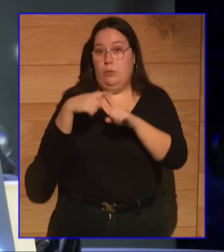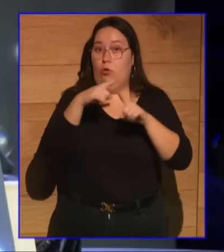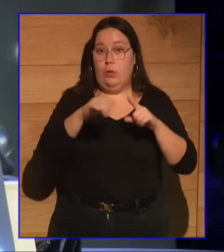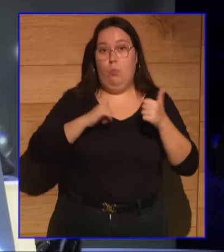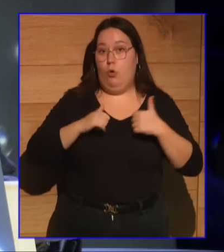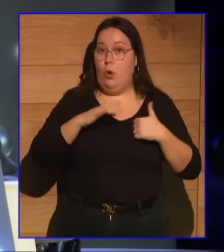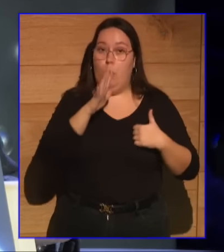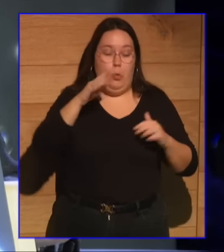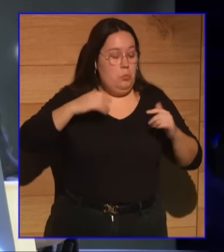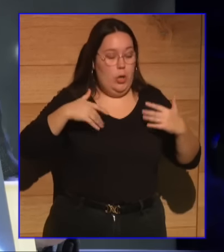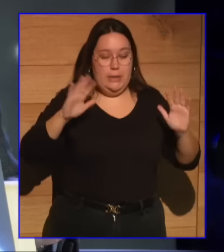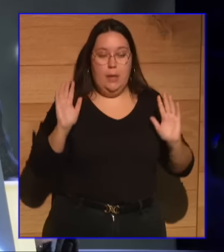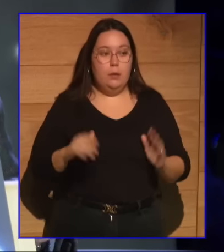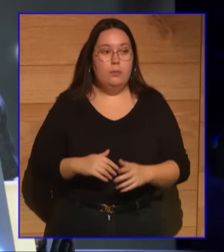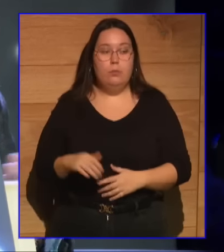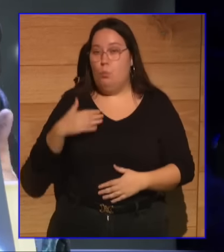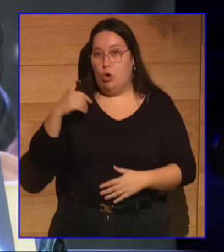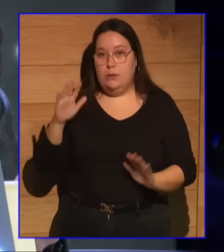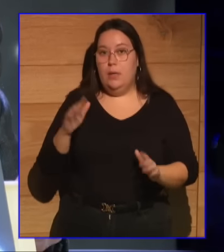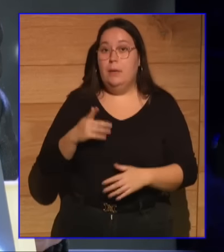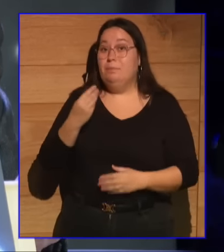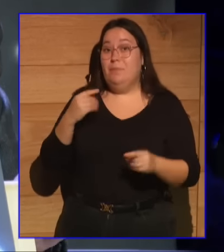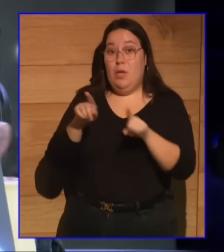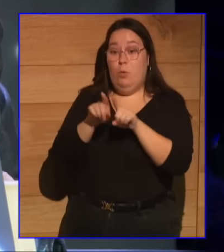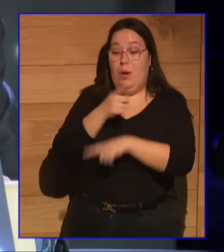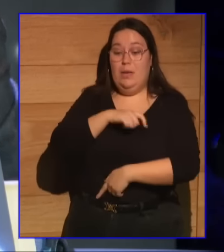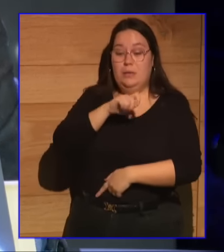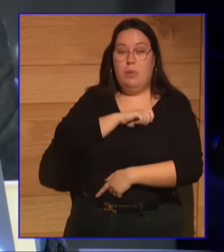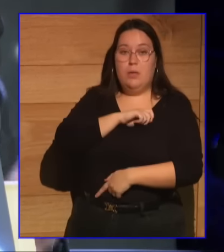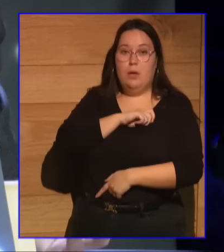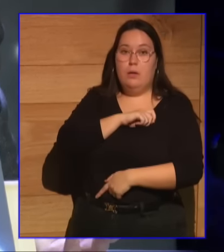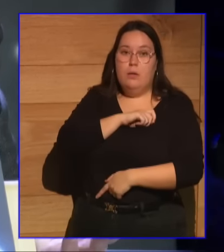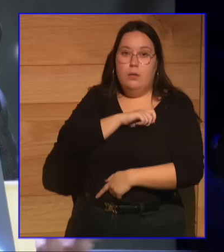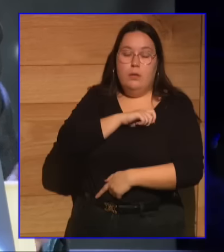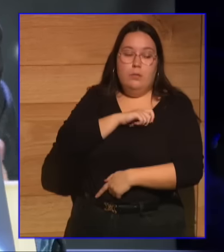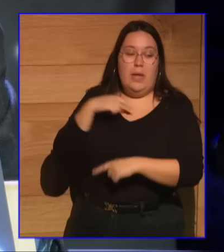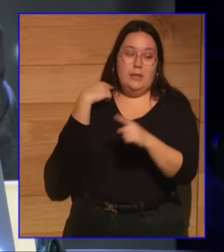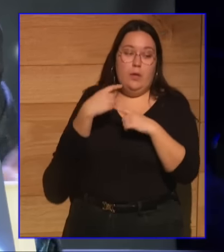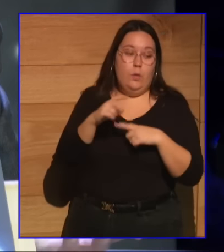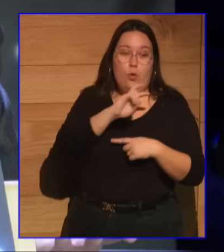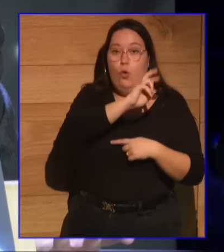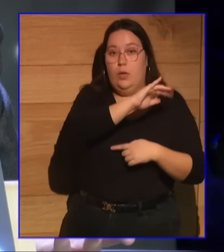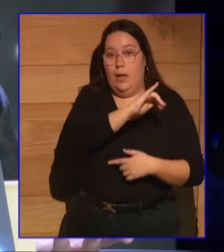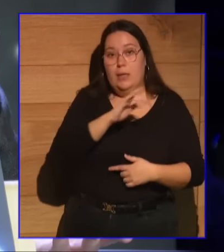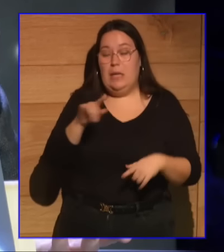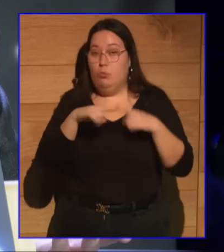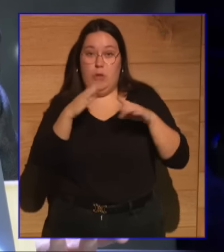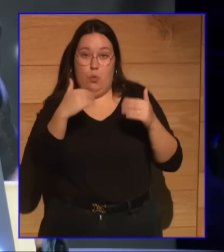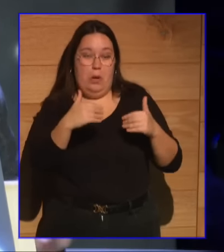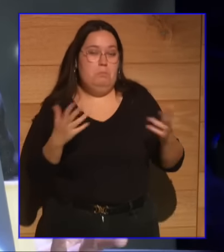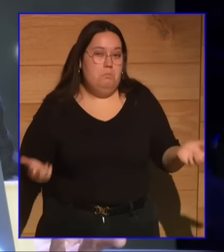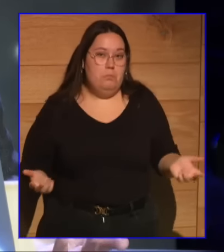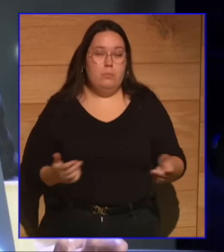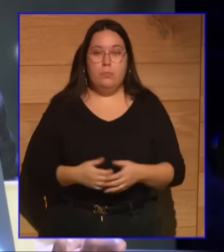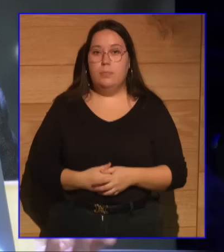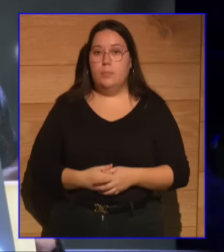por la razón que sea. Igual que España tiene una tradición pictórica enorme y no la tiene musical. Pues no